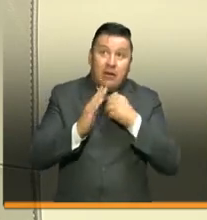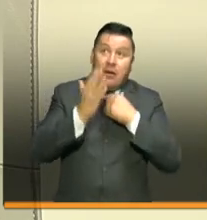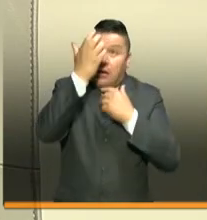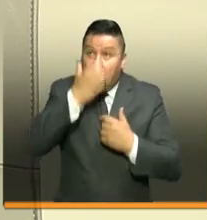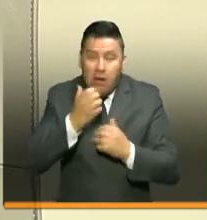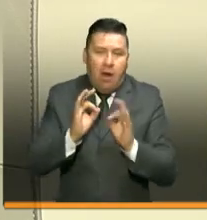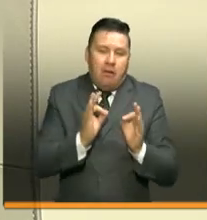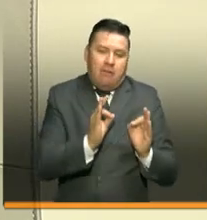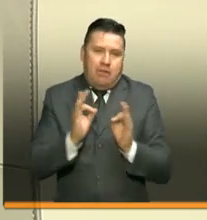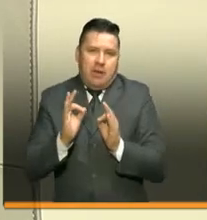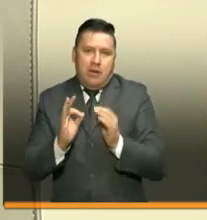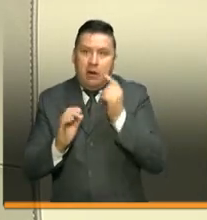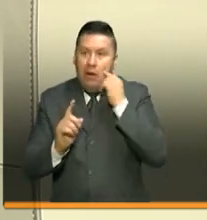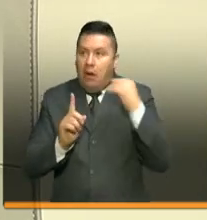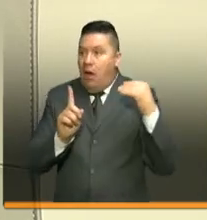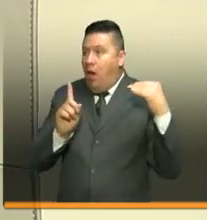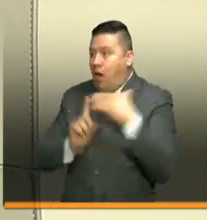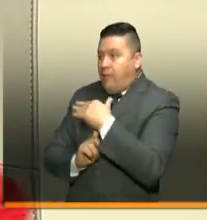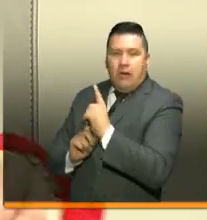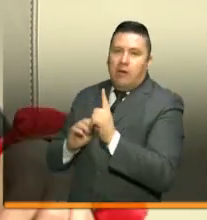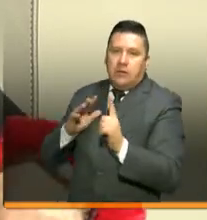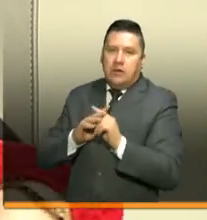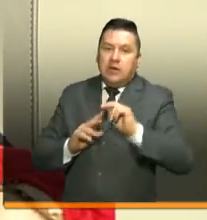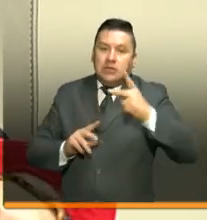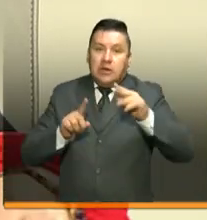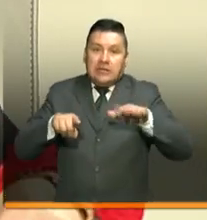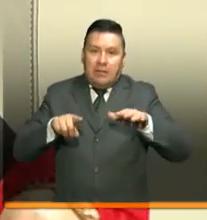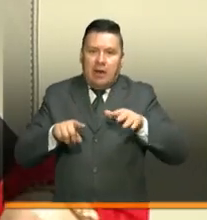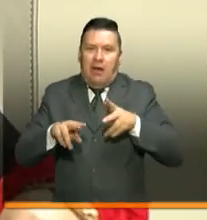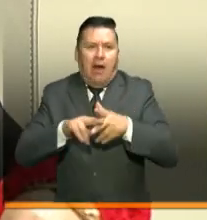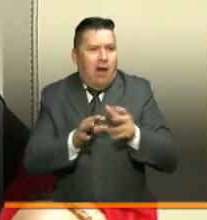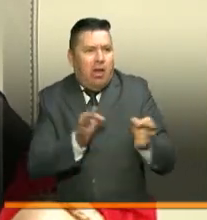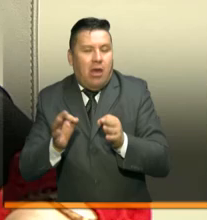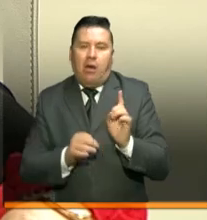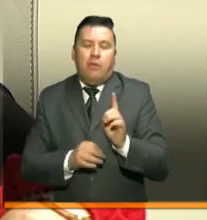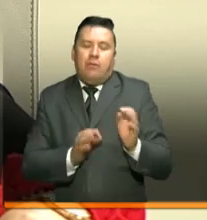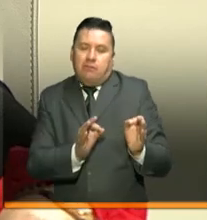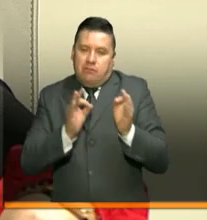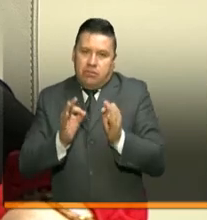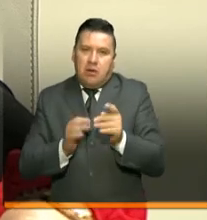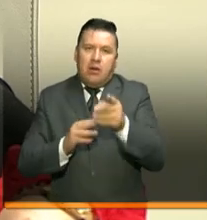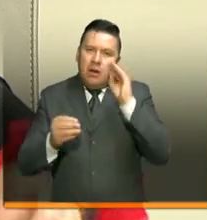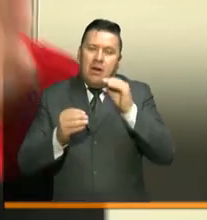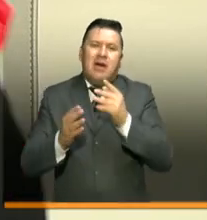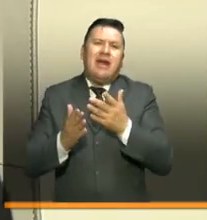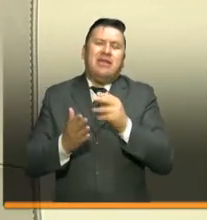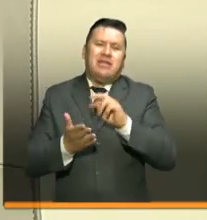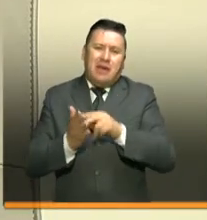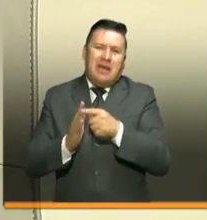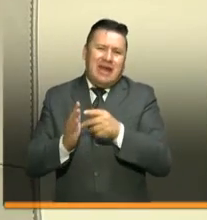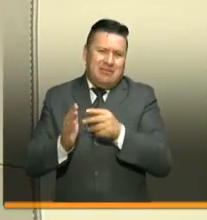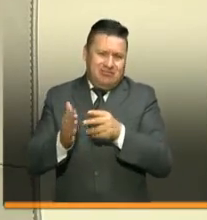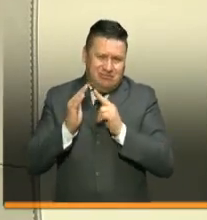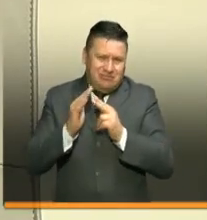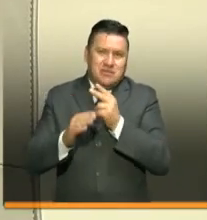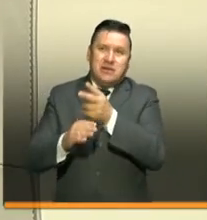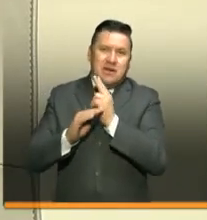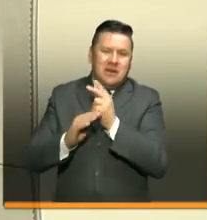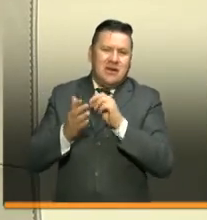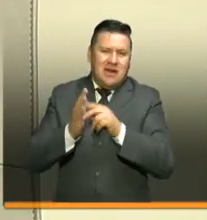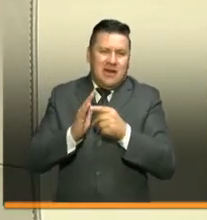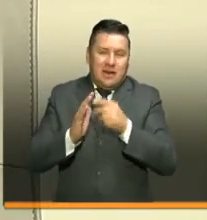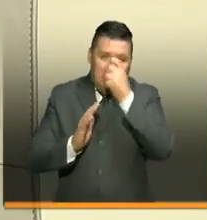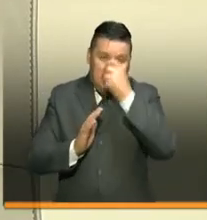no interferir en la dinámica de segundo semestre de este año. Igual continúa el plan de alivios de ICETEX que anunciamos, que va por toda la fase